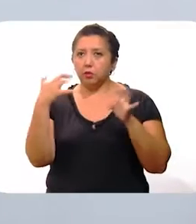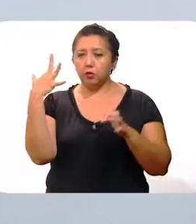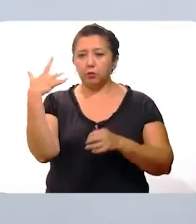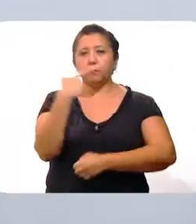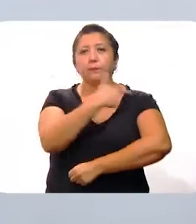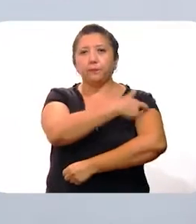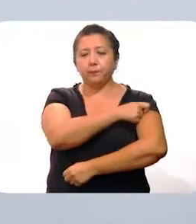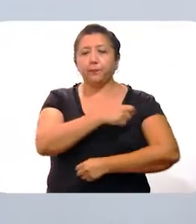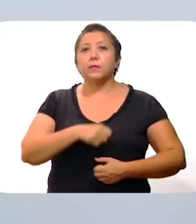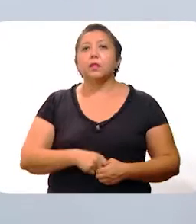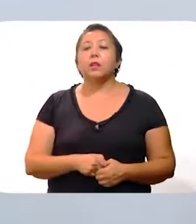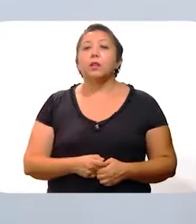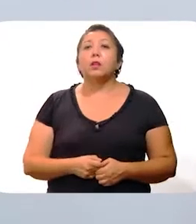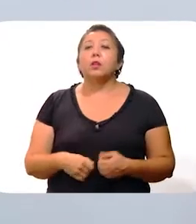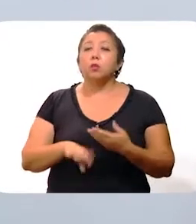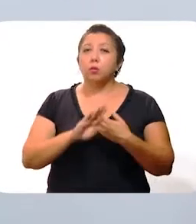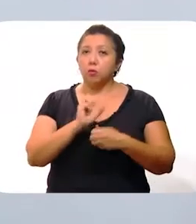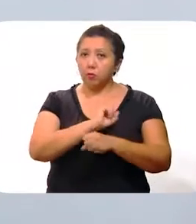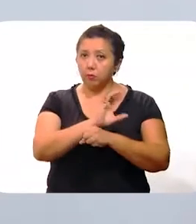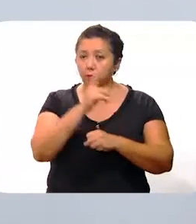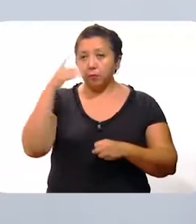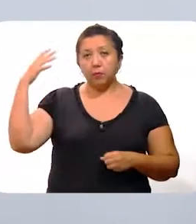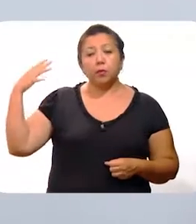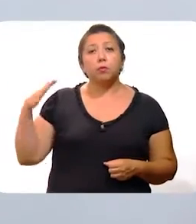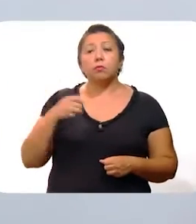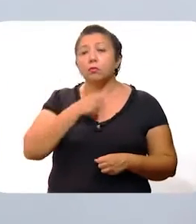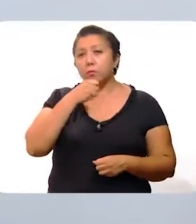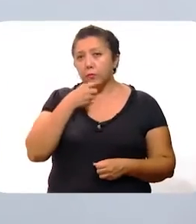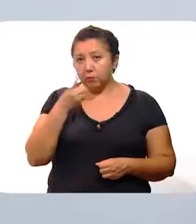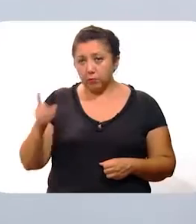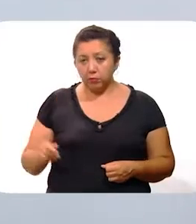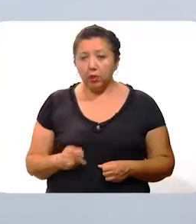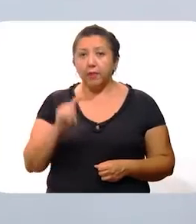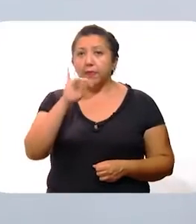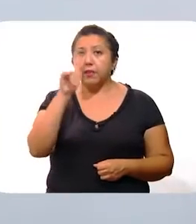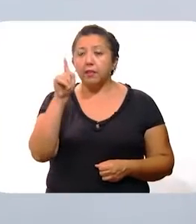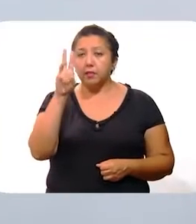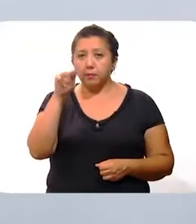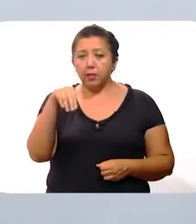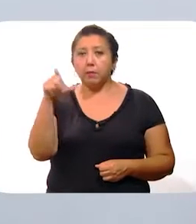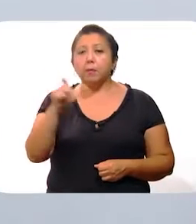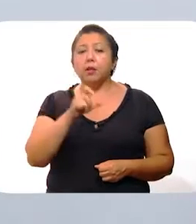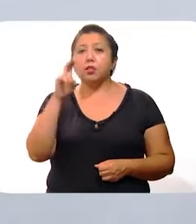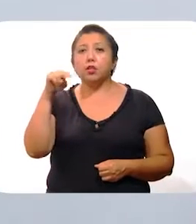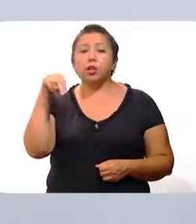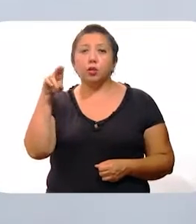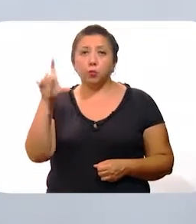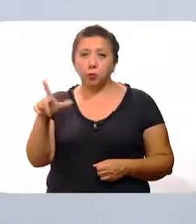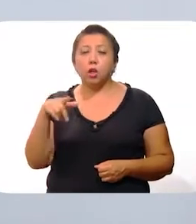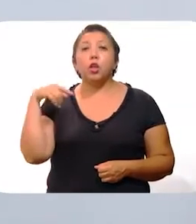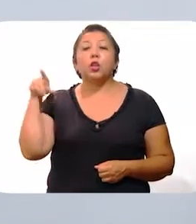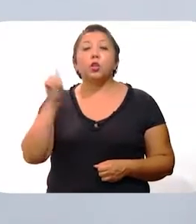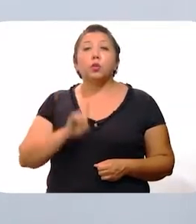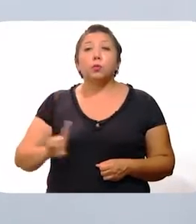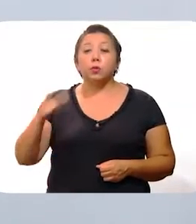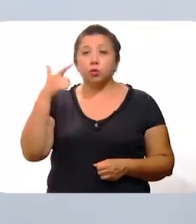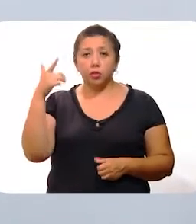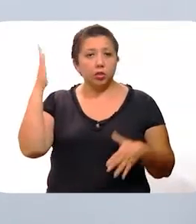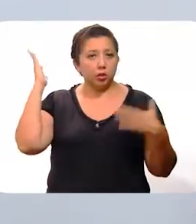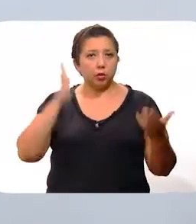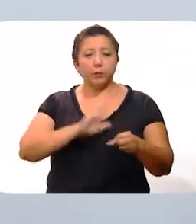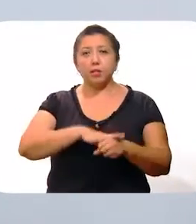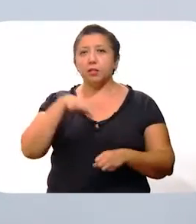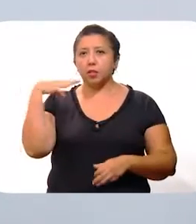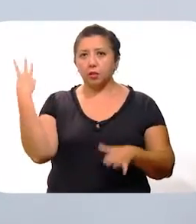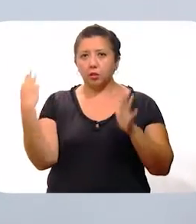9.750 vacunas contra el coronavirus para adultos mayores de los municipios de Tizimín y Maxcanú. El domingo 7 llegó un lote con